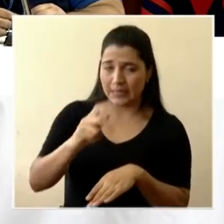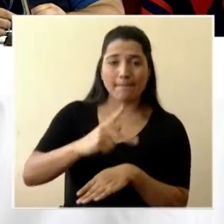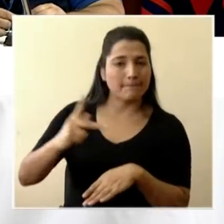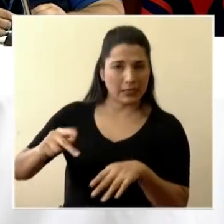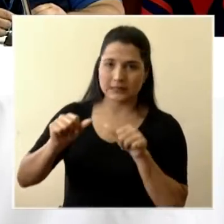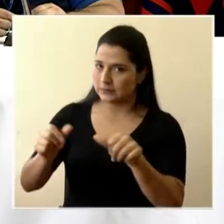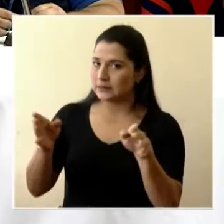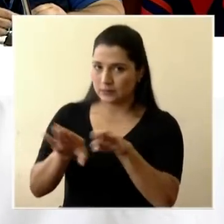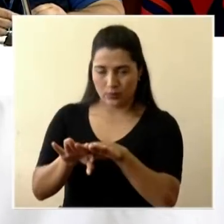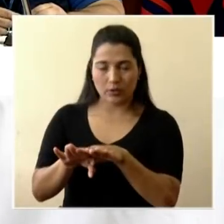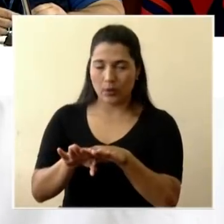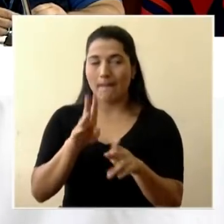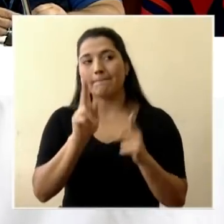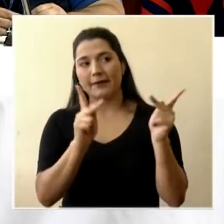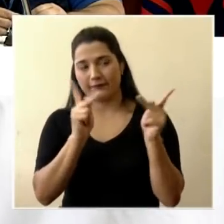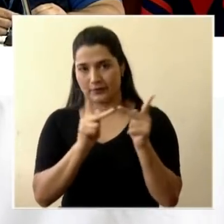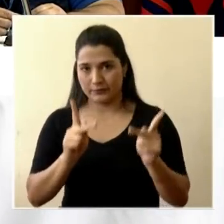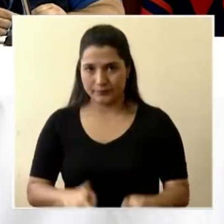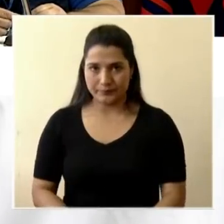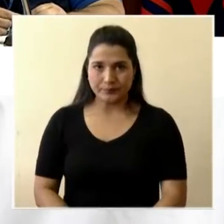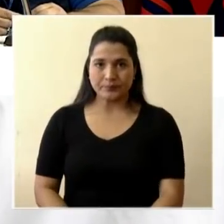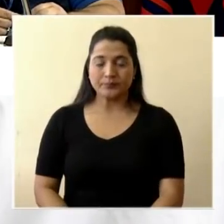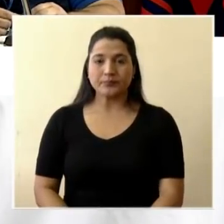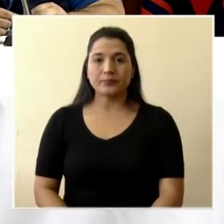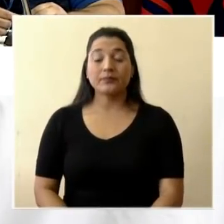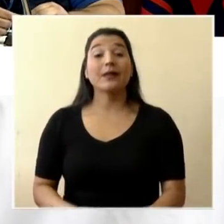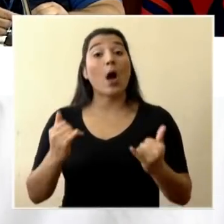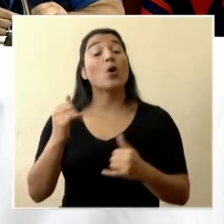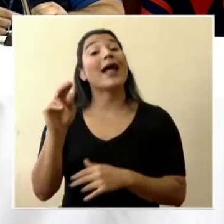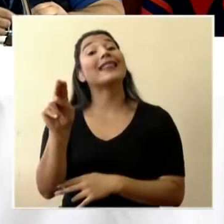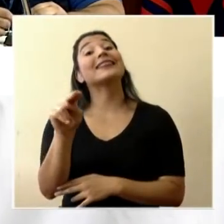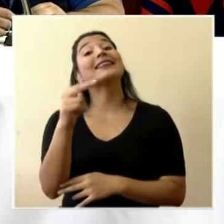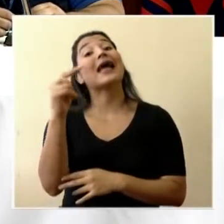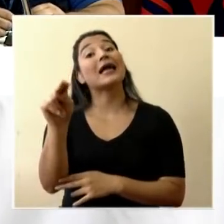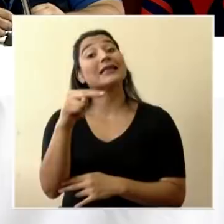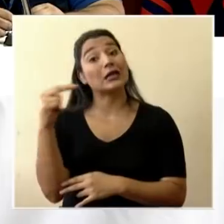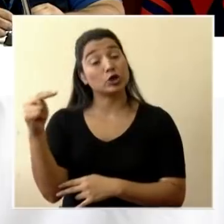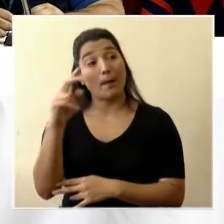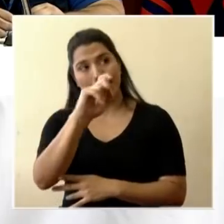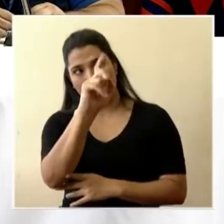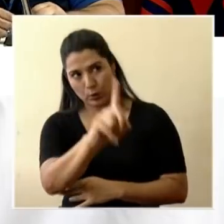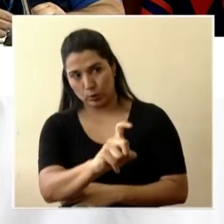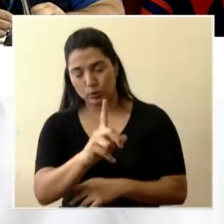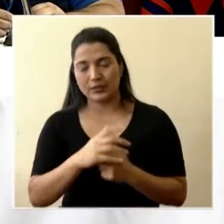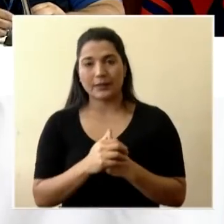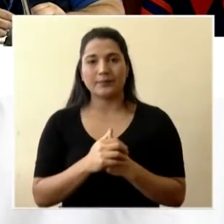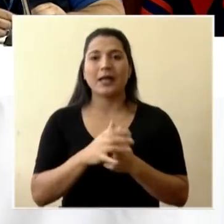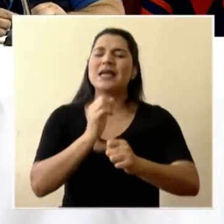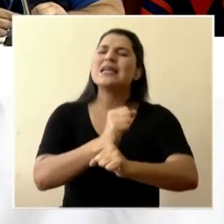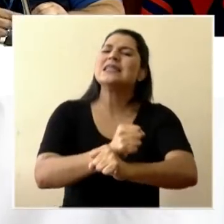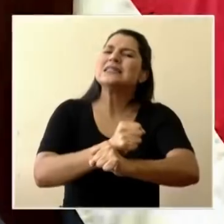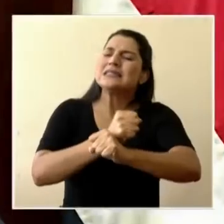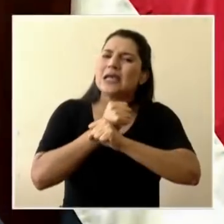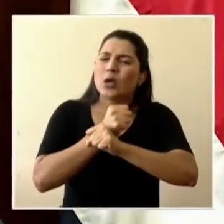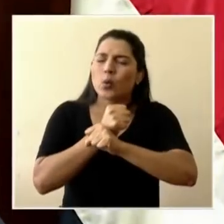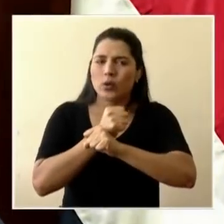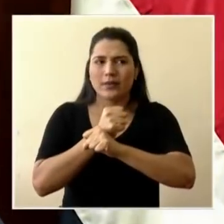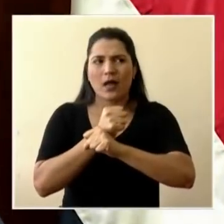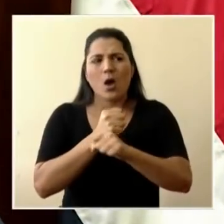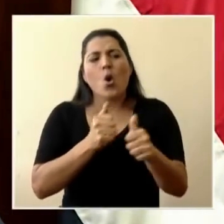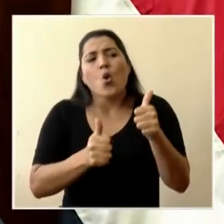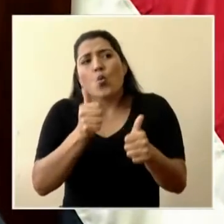continúan cerradas. Perfecto. La Nación nos consulta lo siguiente, ministro Soto. Seguridad, ¿cuáles medidas